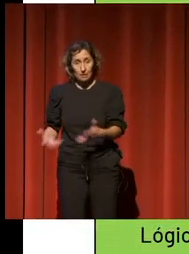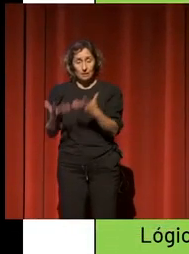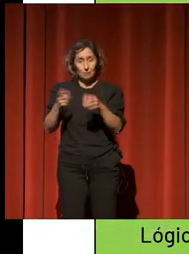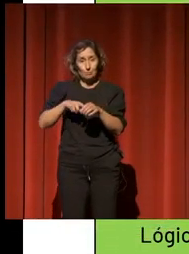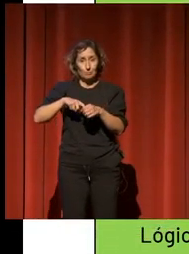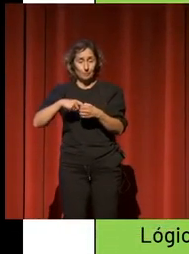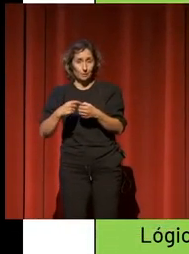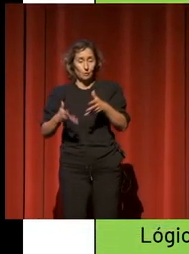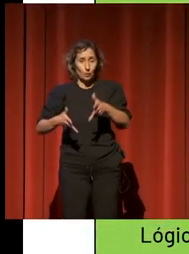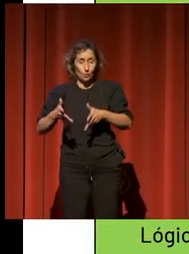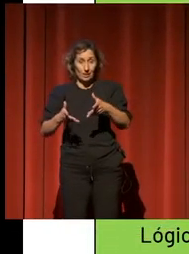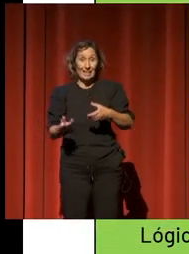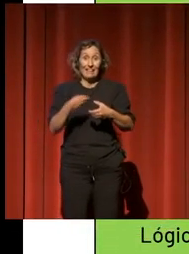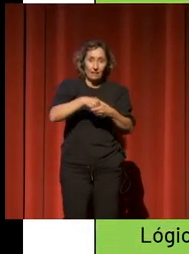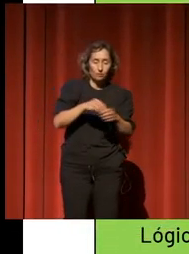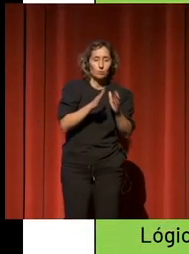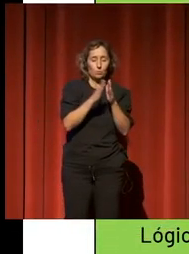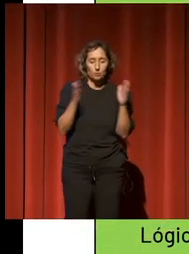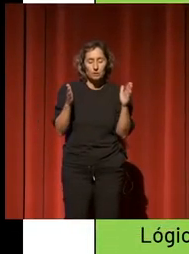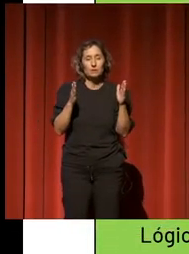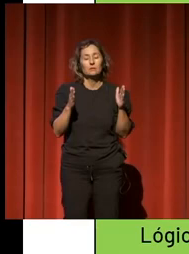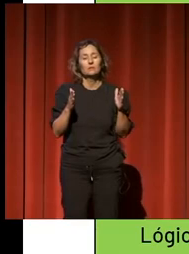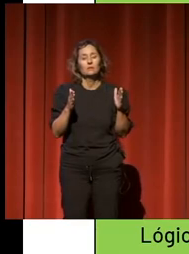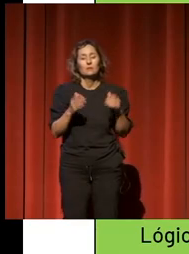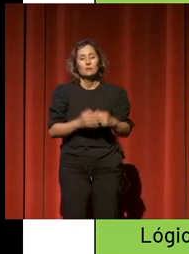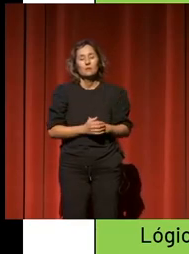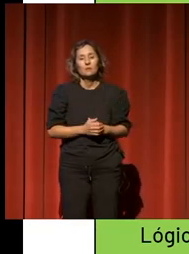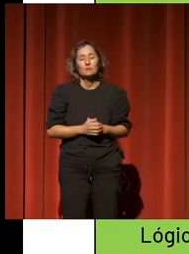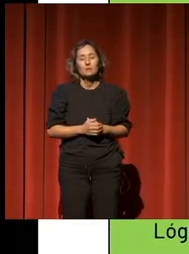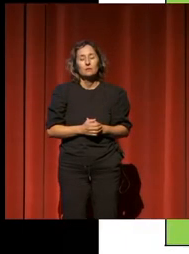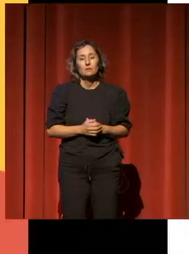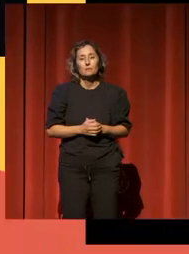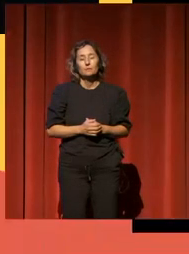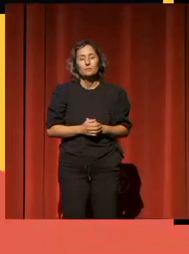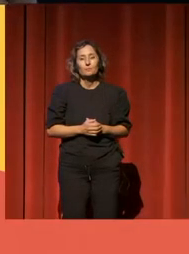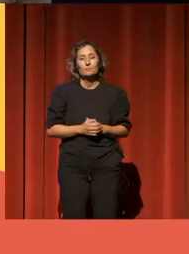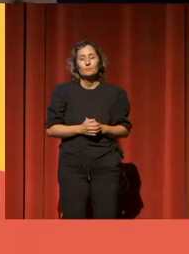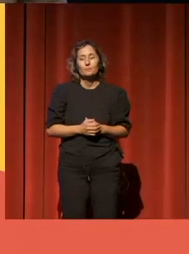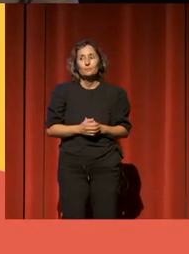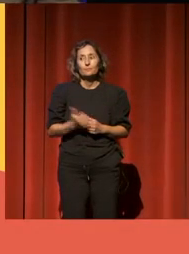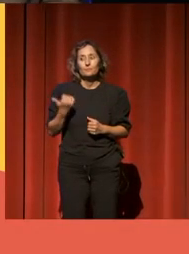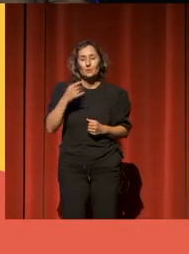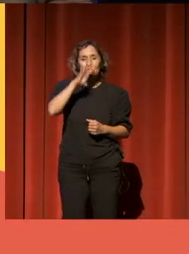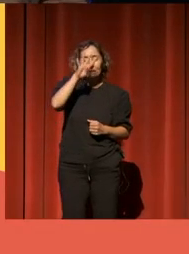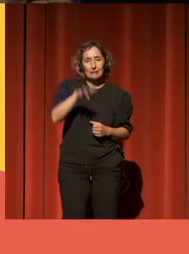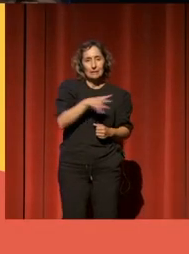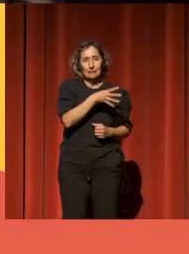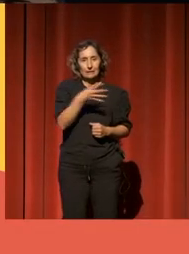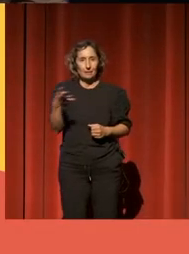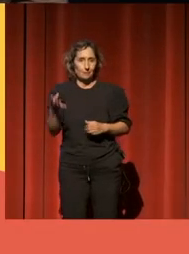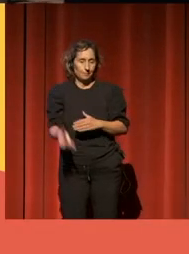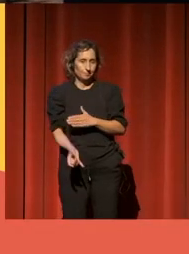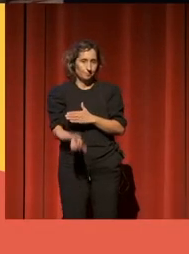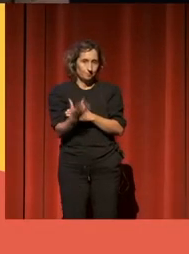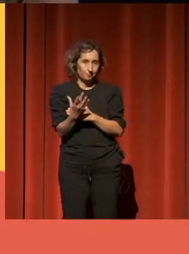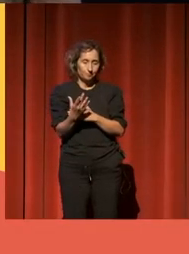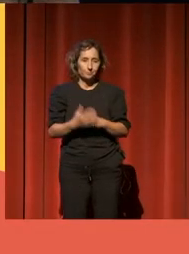eh aparece hemos tratado de construir esta esta esta tabla vale